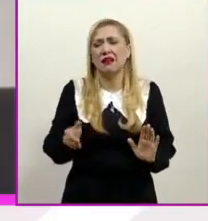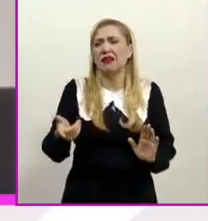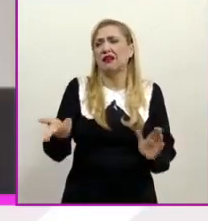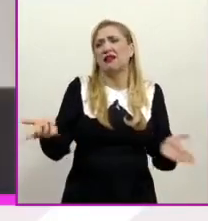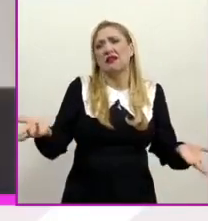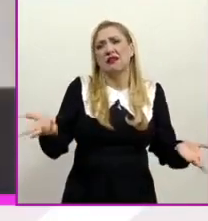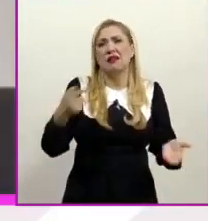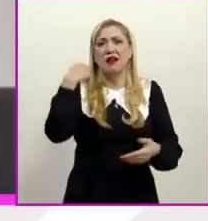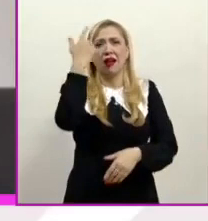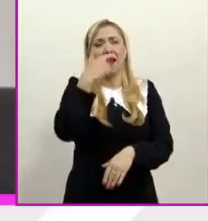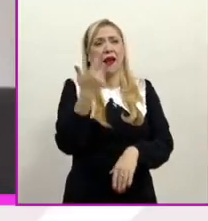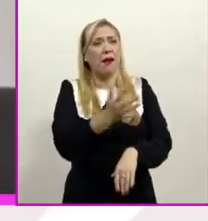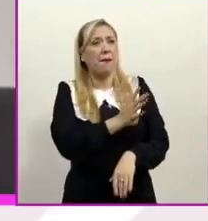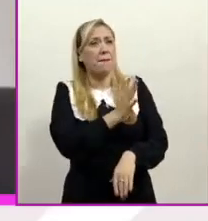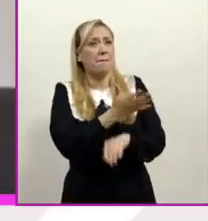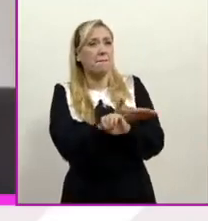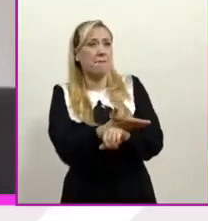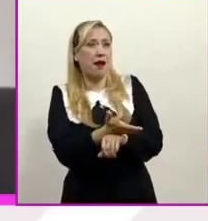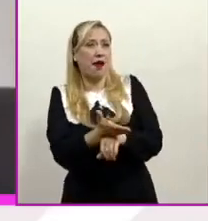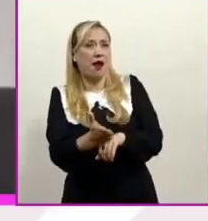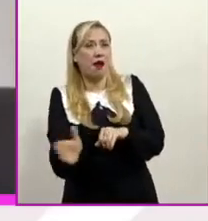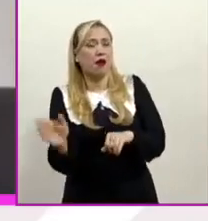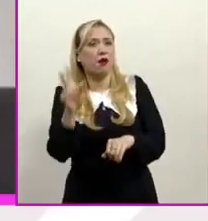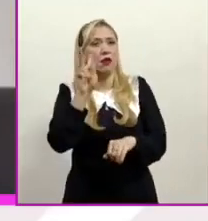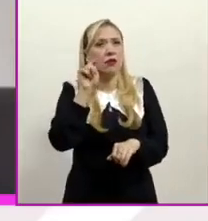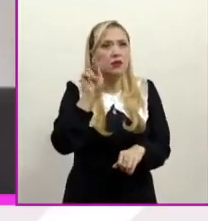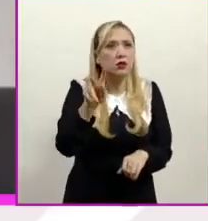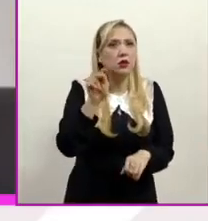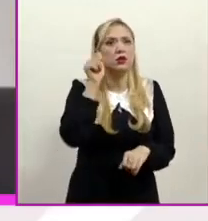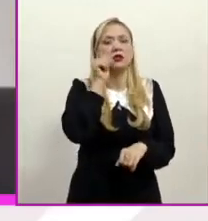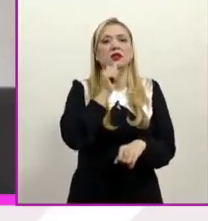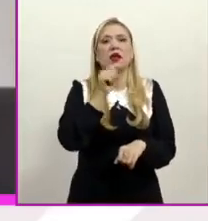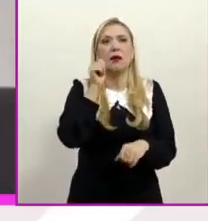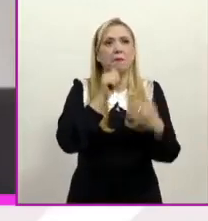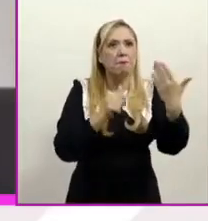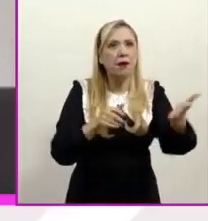sobrerepresentación blanca en todos los espacios de la televisión, de los